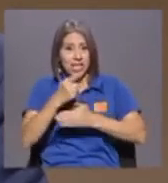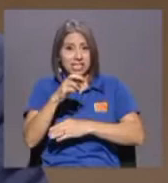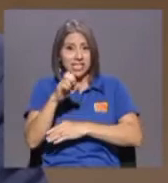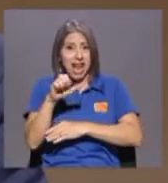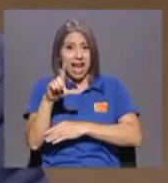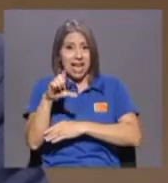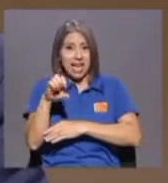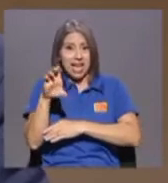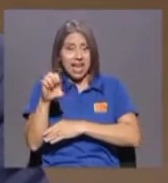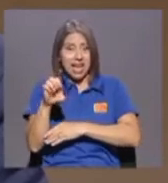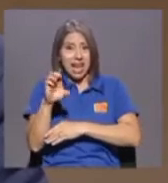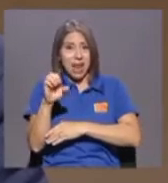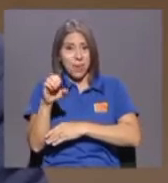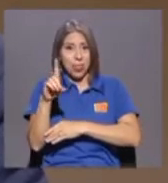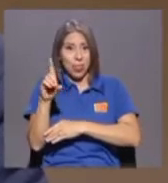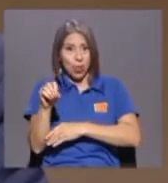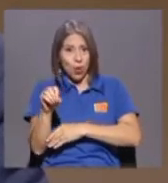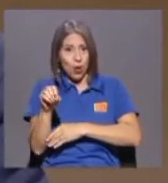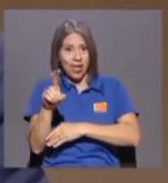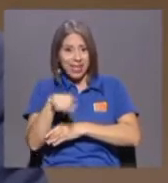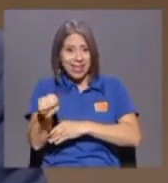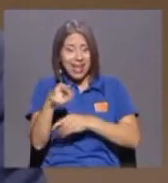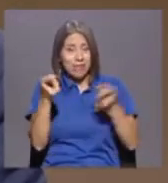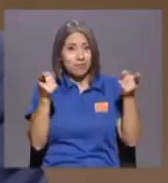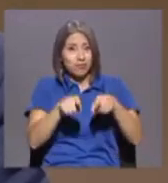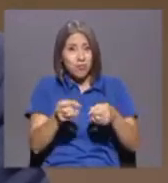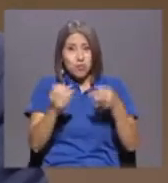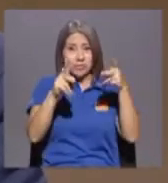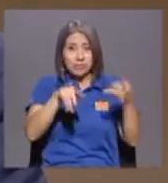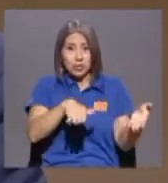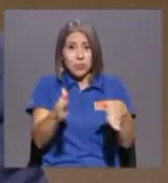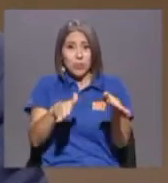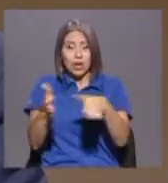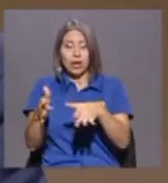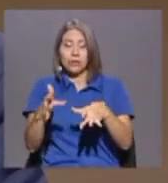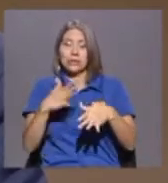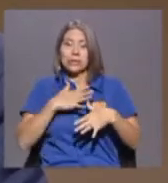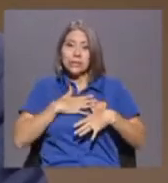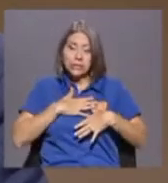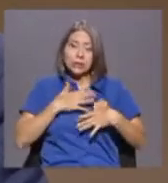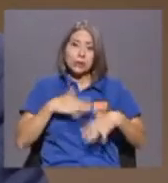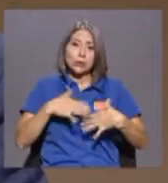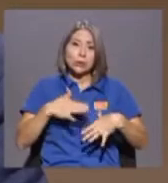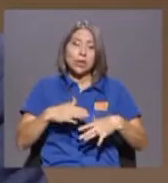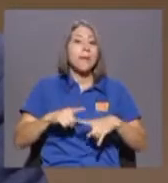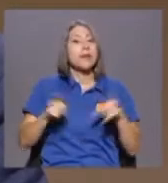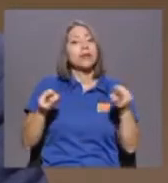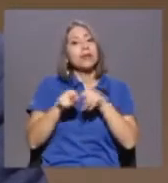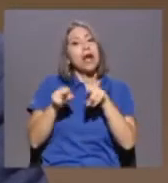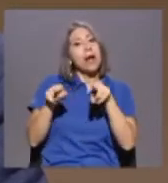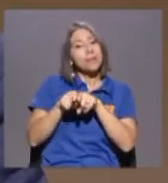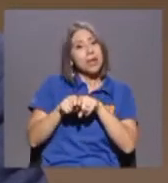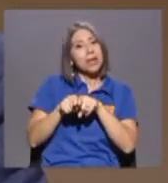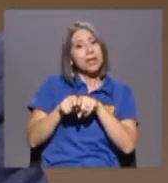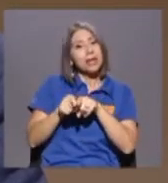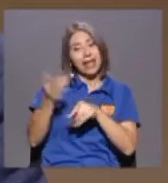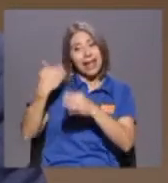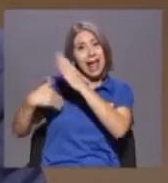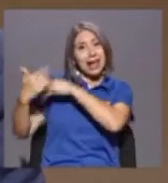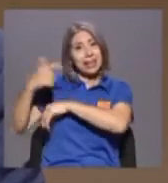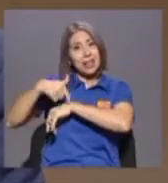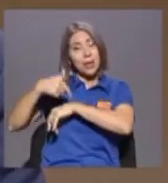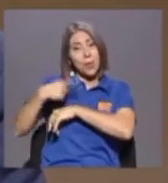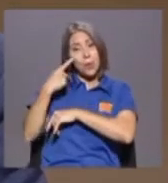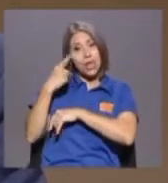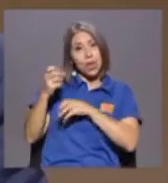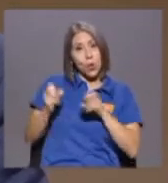espantosa por una parte, pero también la oportunidad de haber visto en ese tiempo el